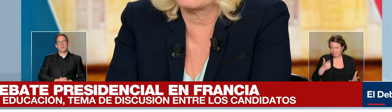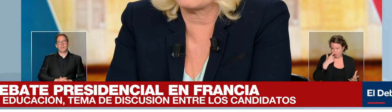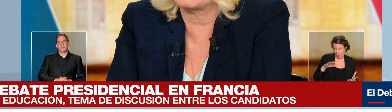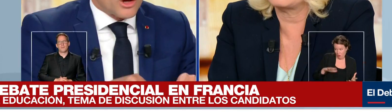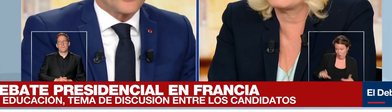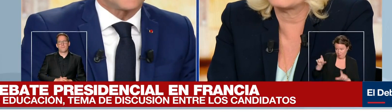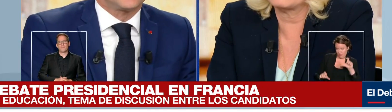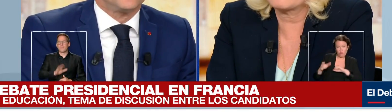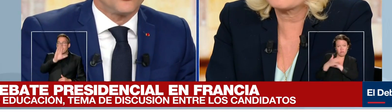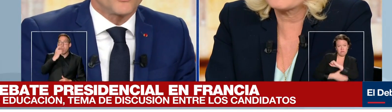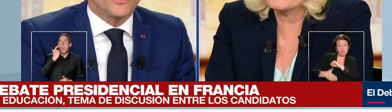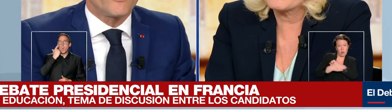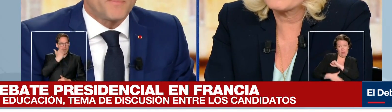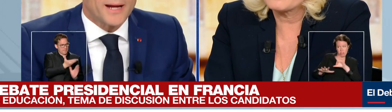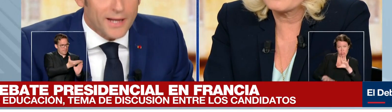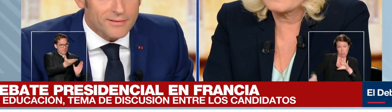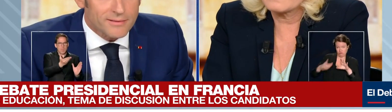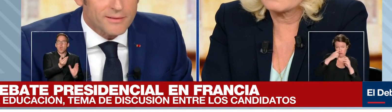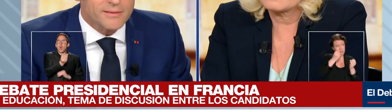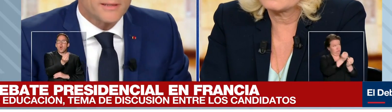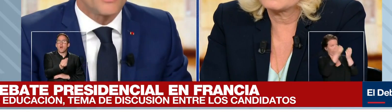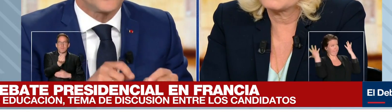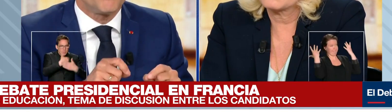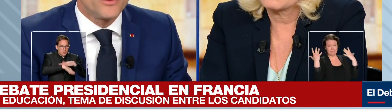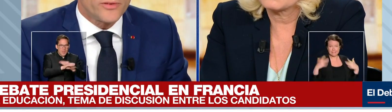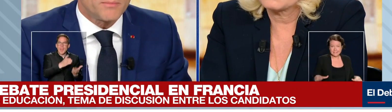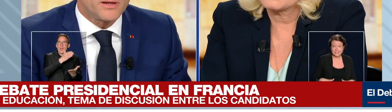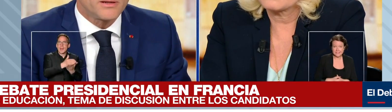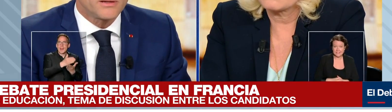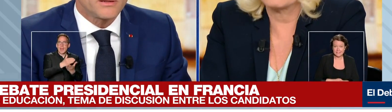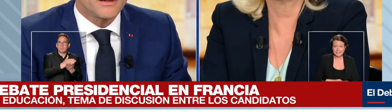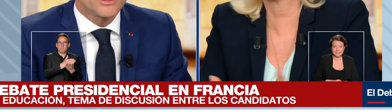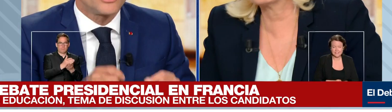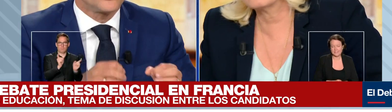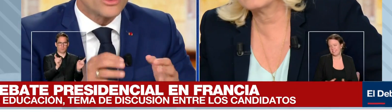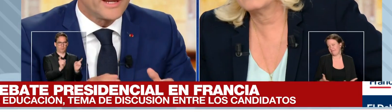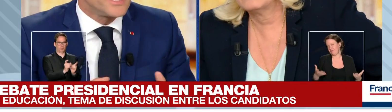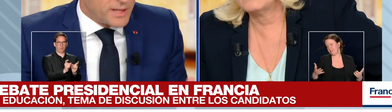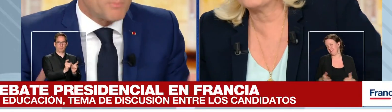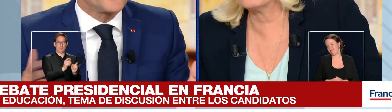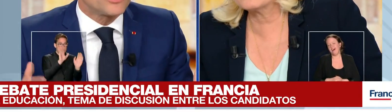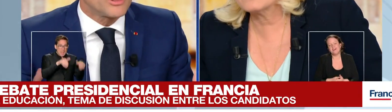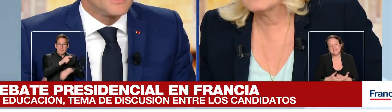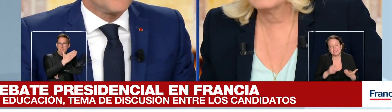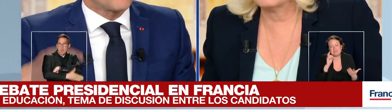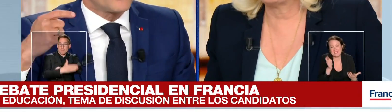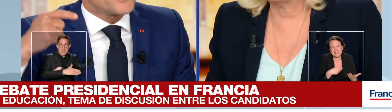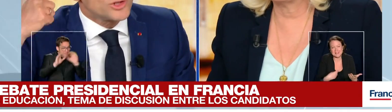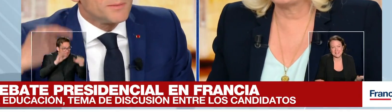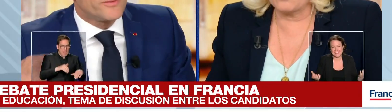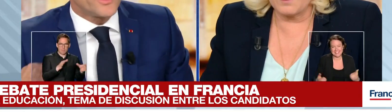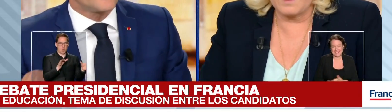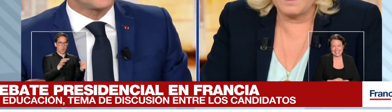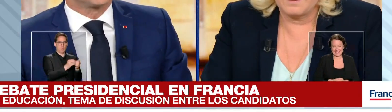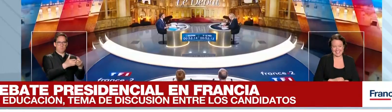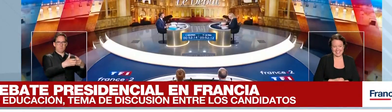convencer a los franceses y francesas. Creo que el mundo rural está totalmente abandonado. El número de niños por clase en las zonas rurales. Claro, con